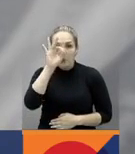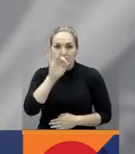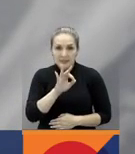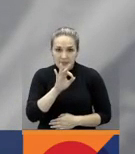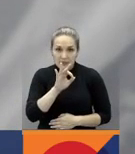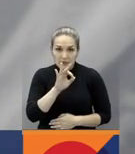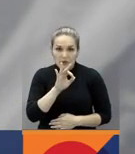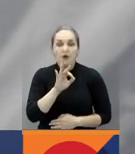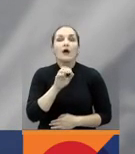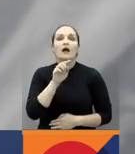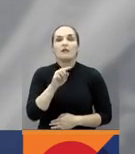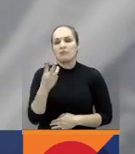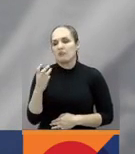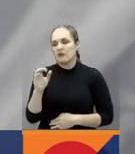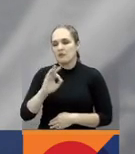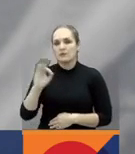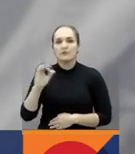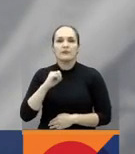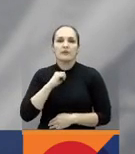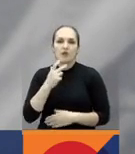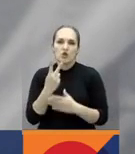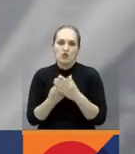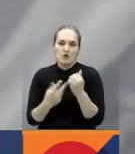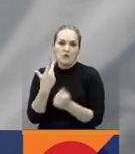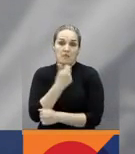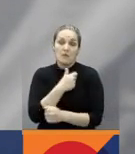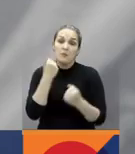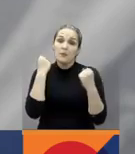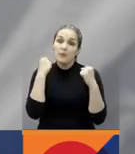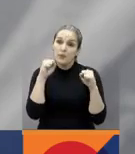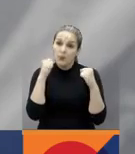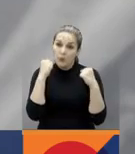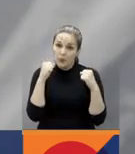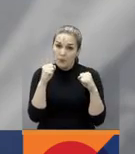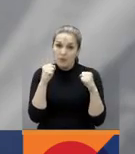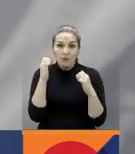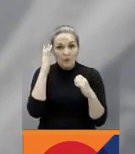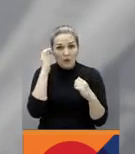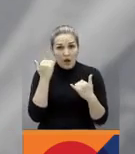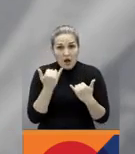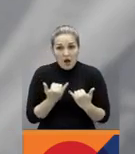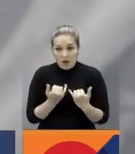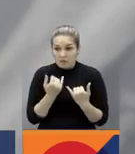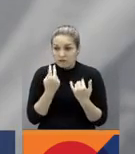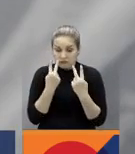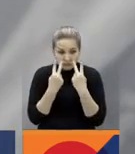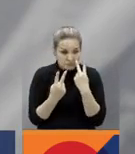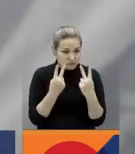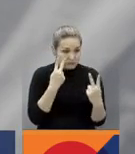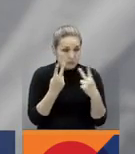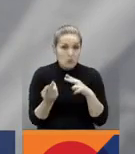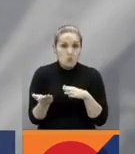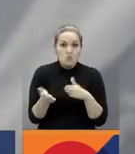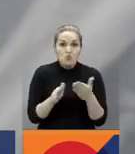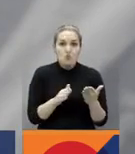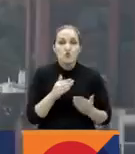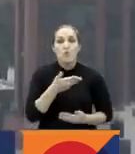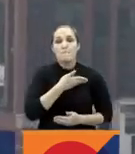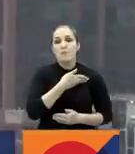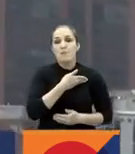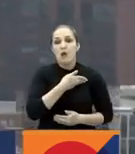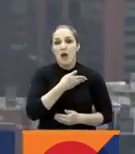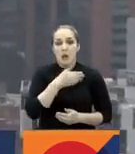ha completado sus esquemas, lo cual nos continúa preocupando, dado que este año hemos tenido mortalidad materna por